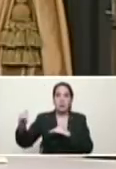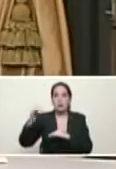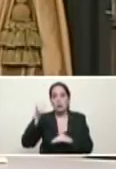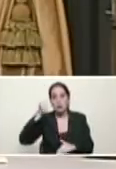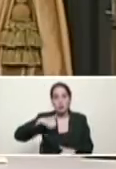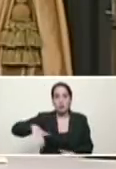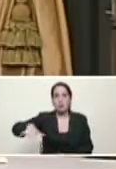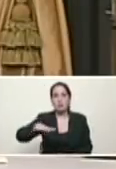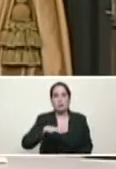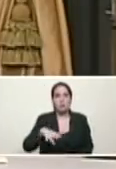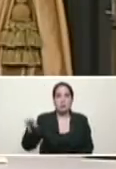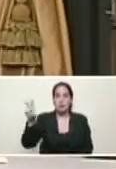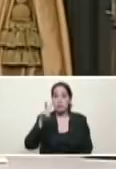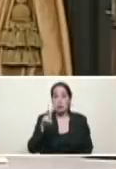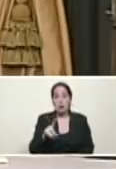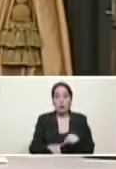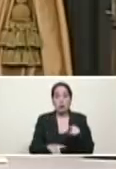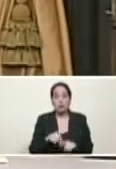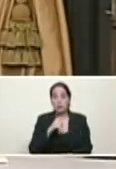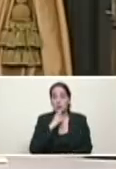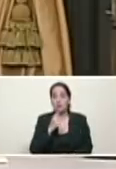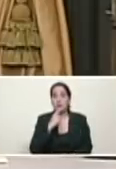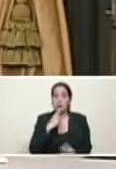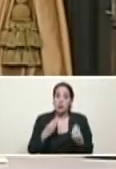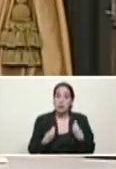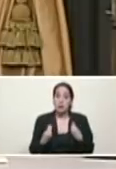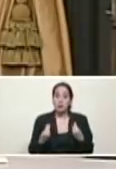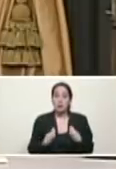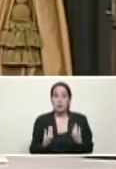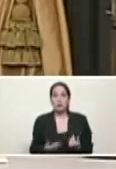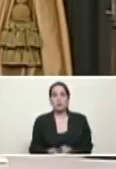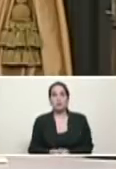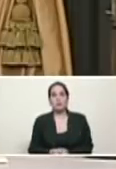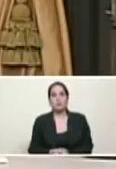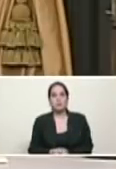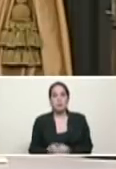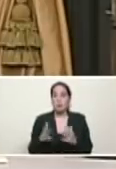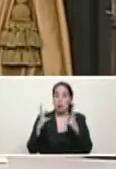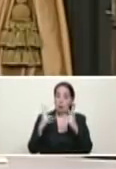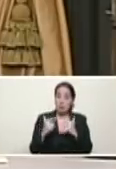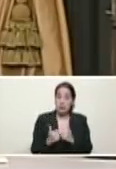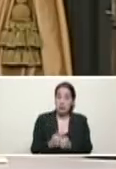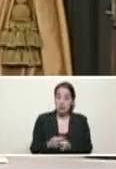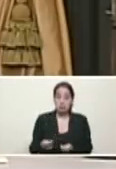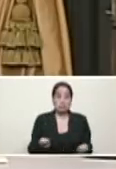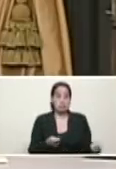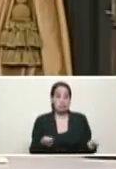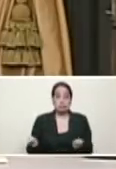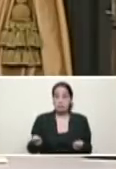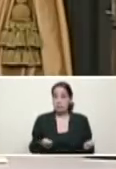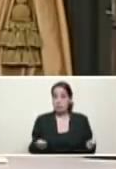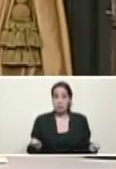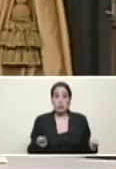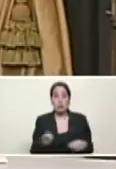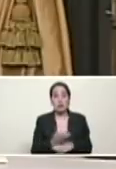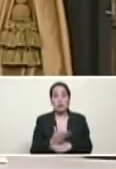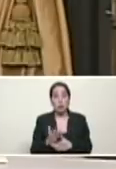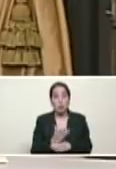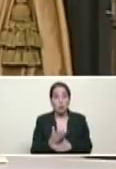frente a las dificultades que hemos vivido y con la administración de carga, bueno, que seguimos